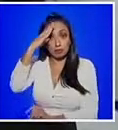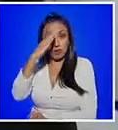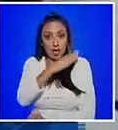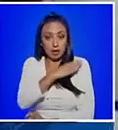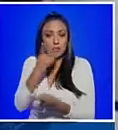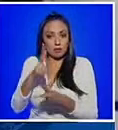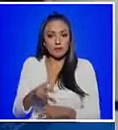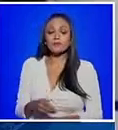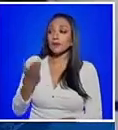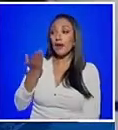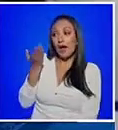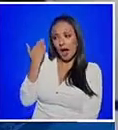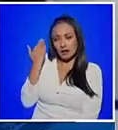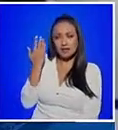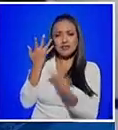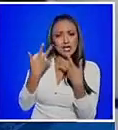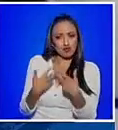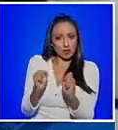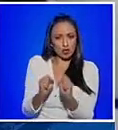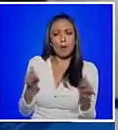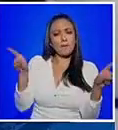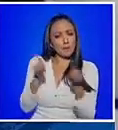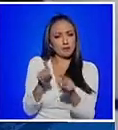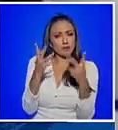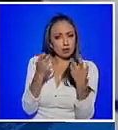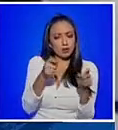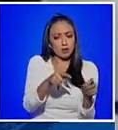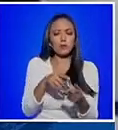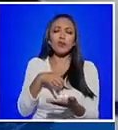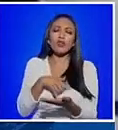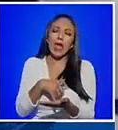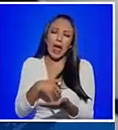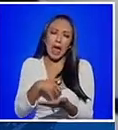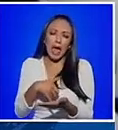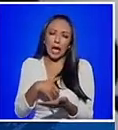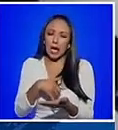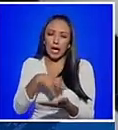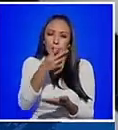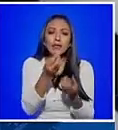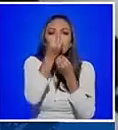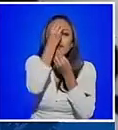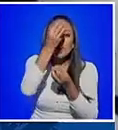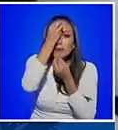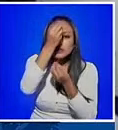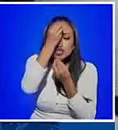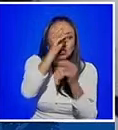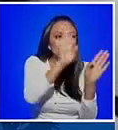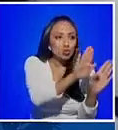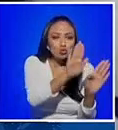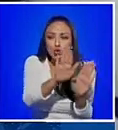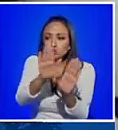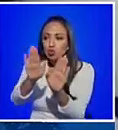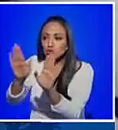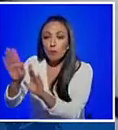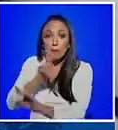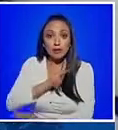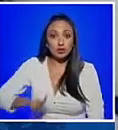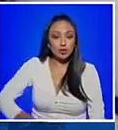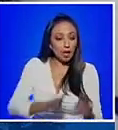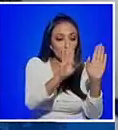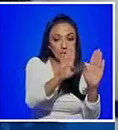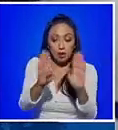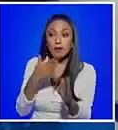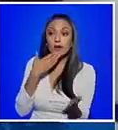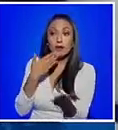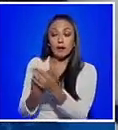existieron esfuerzos, pero quizás muy débiles en relación al levantamiento de información, pero hoy, gracias a instituciones como